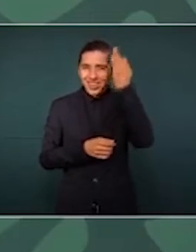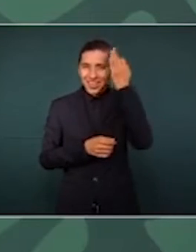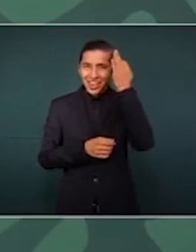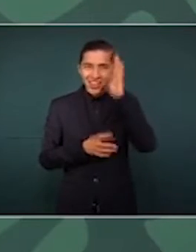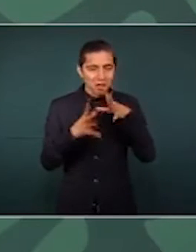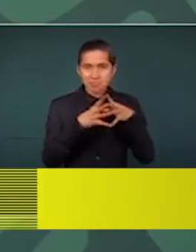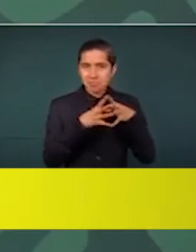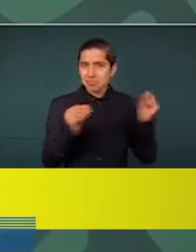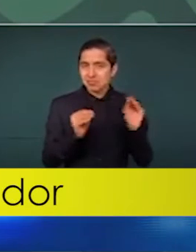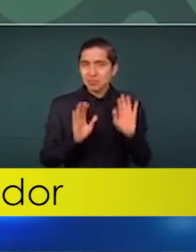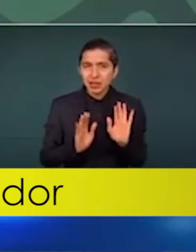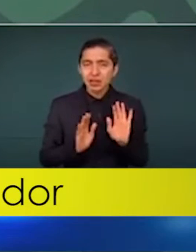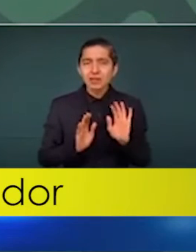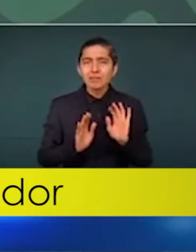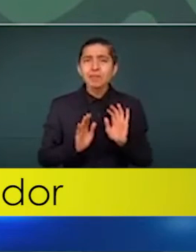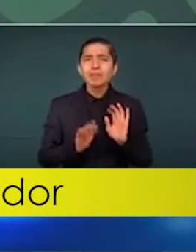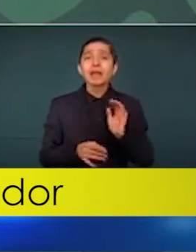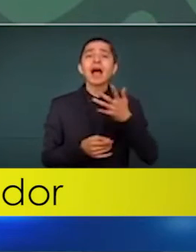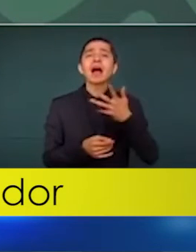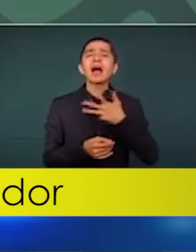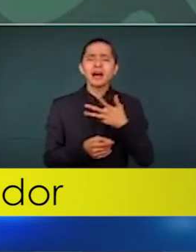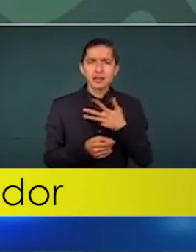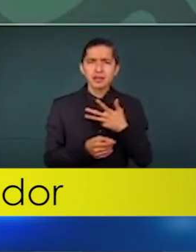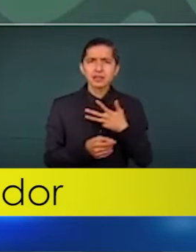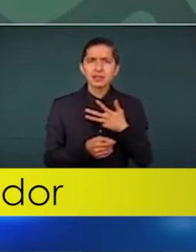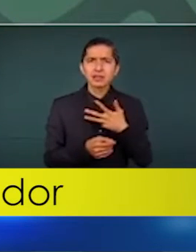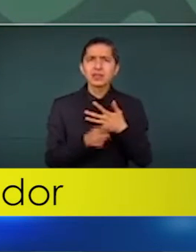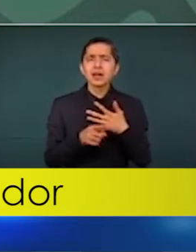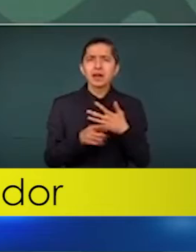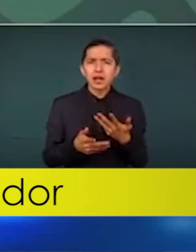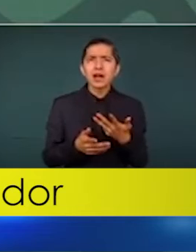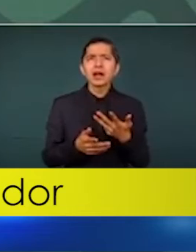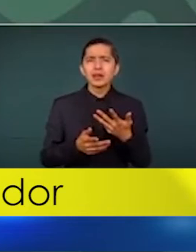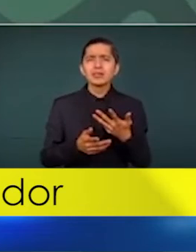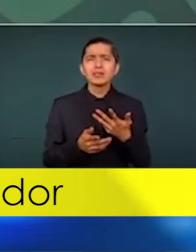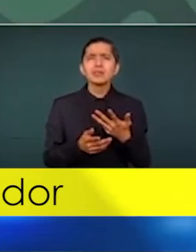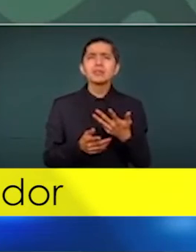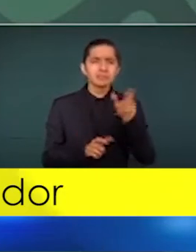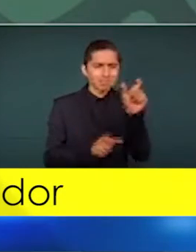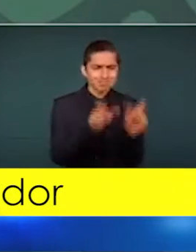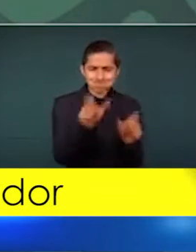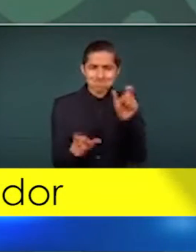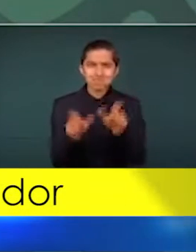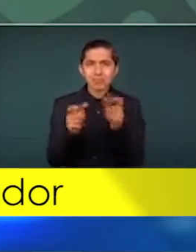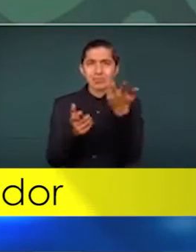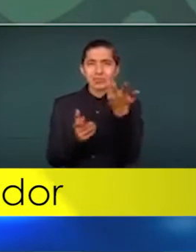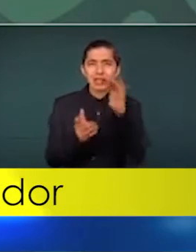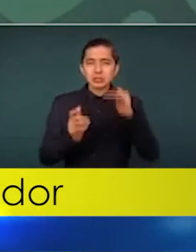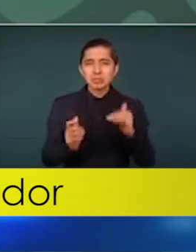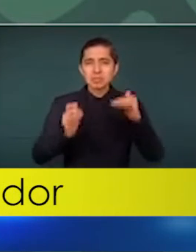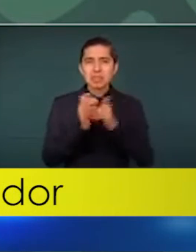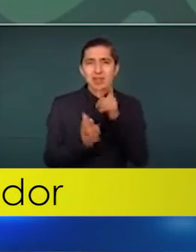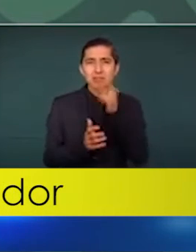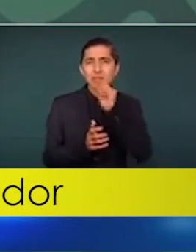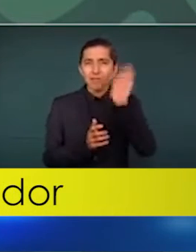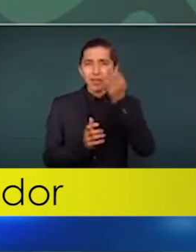que tenía efectivos 10 mil elementos,